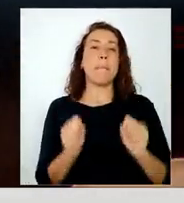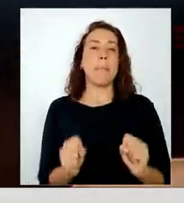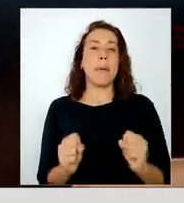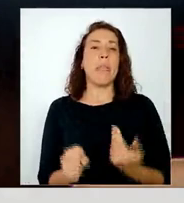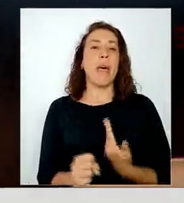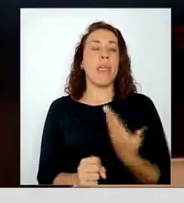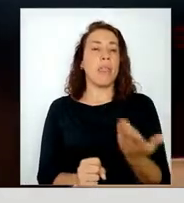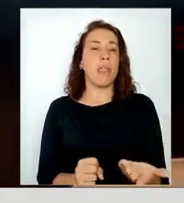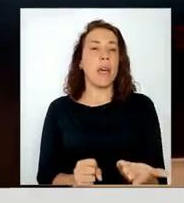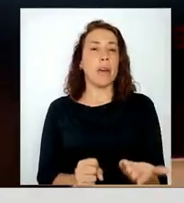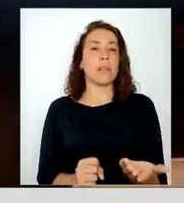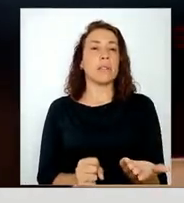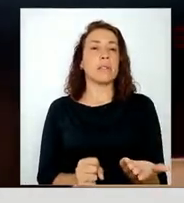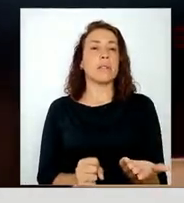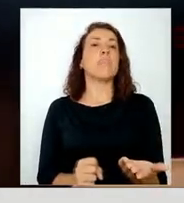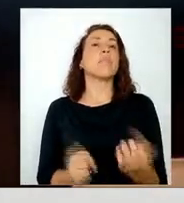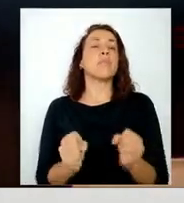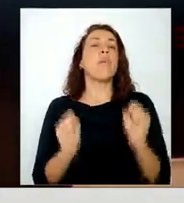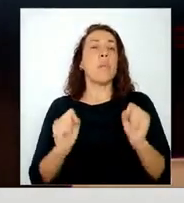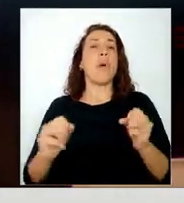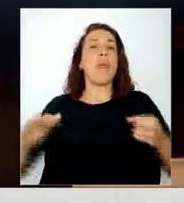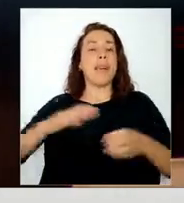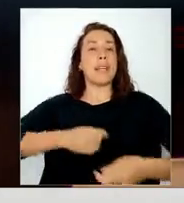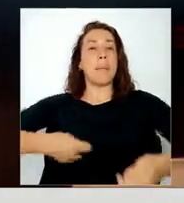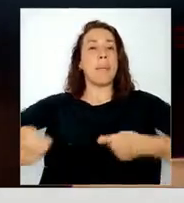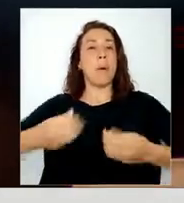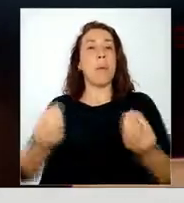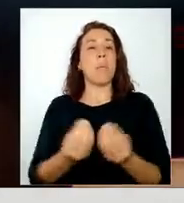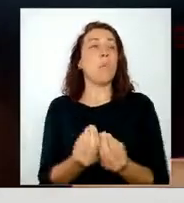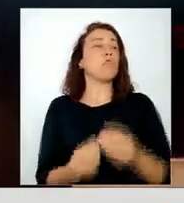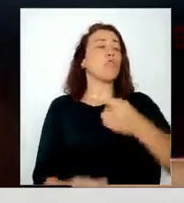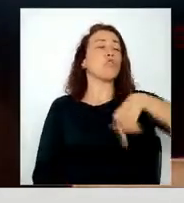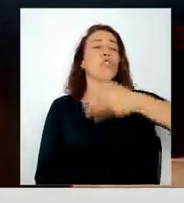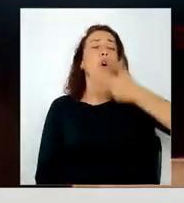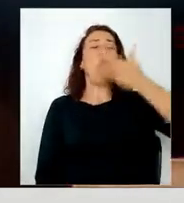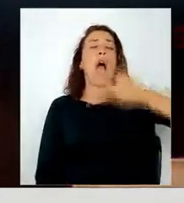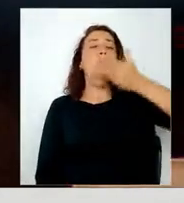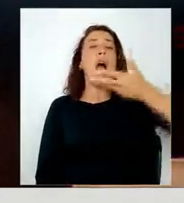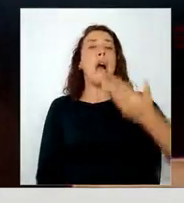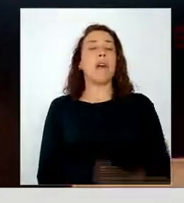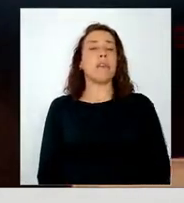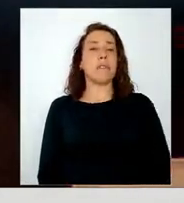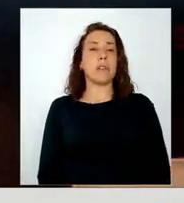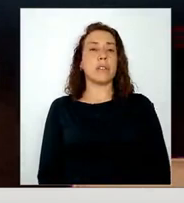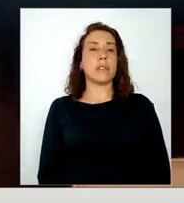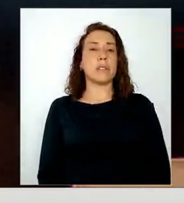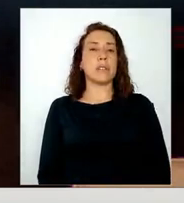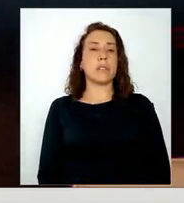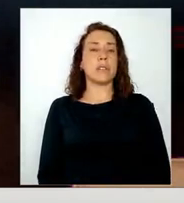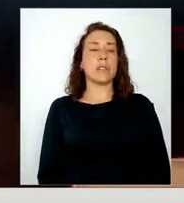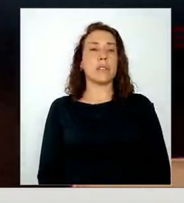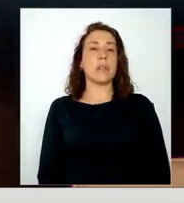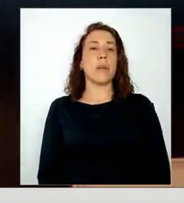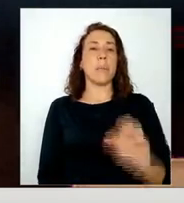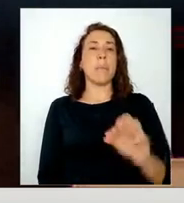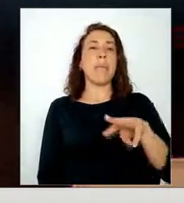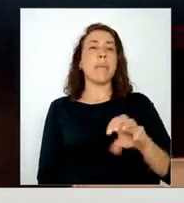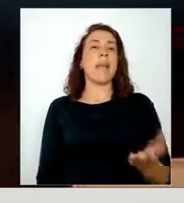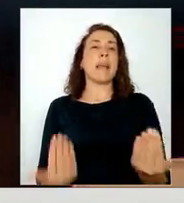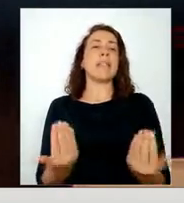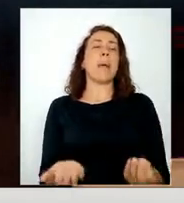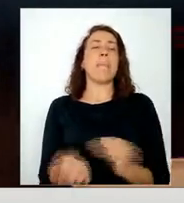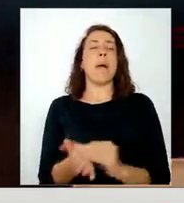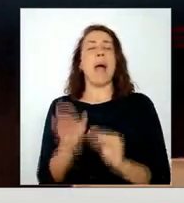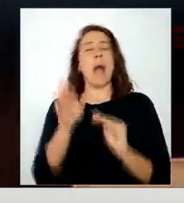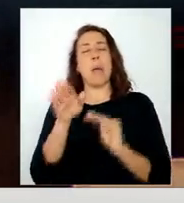ingresar al mercado muchos nos llenamos la boca diciendo que las pymes necesitan apoyo no necesitan que